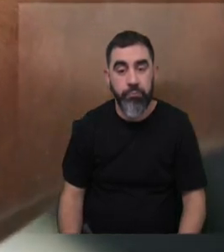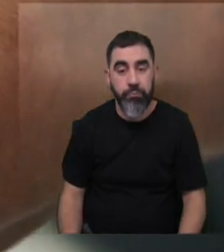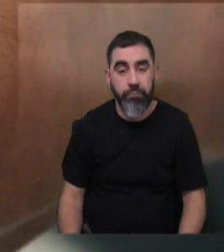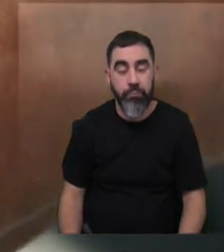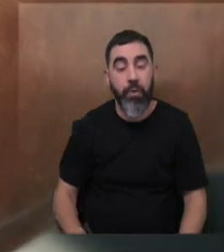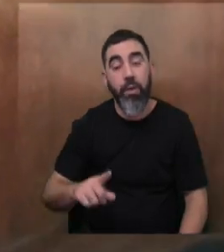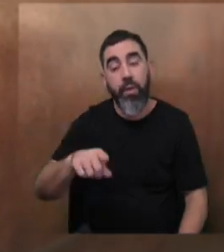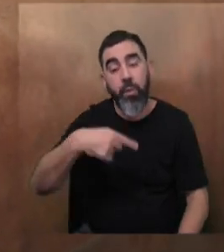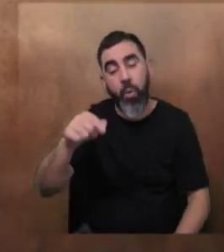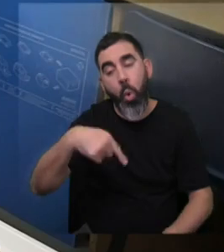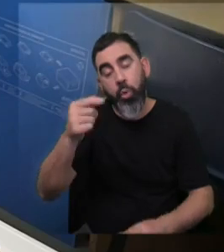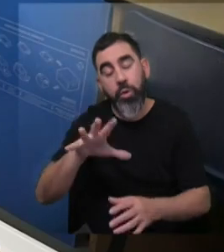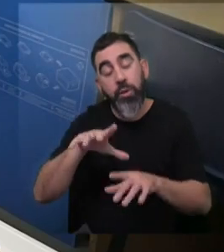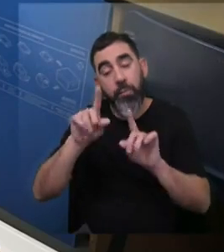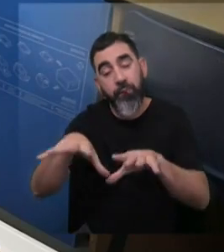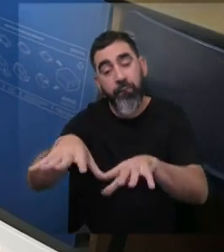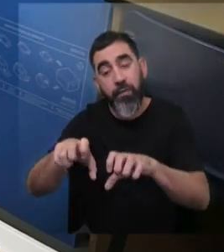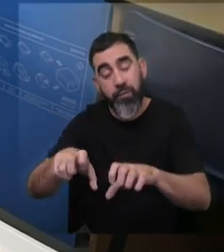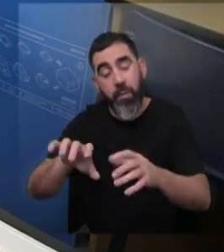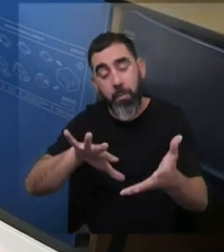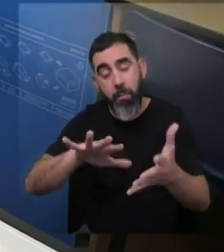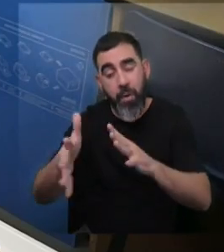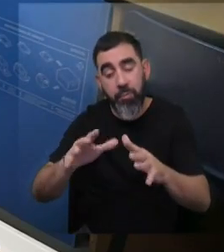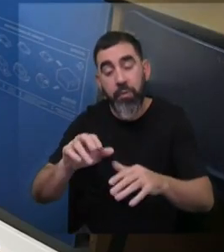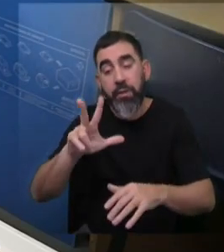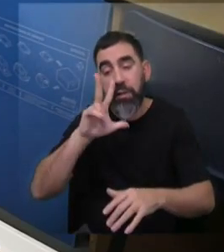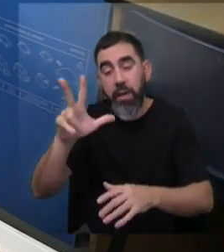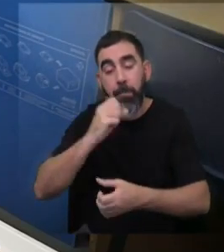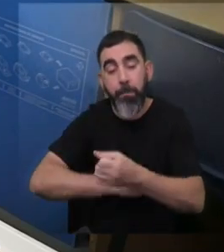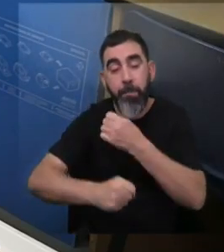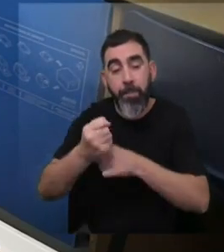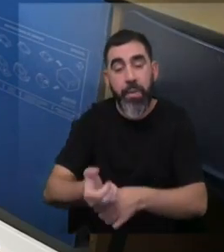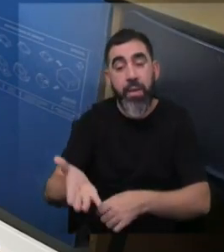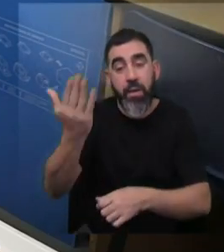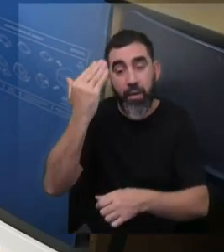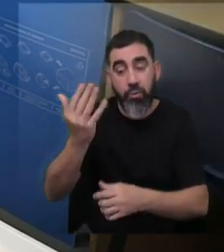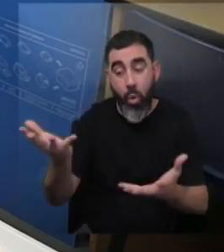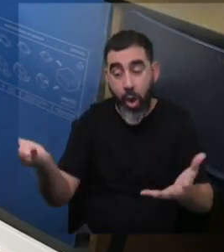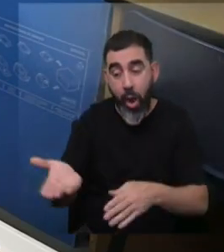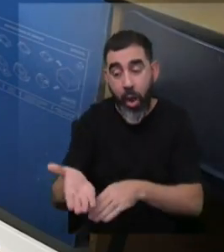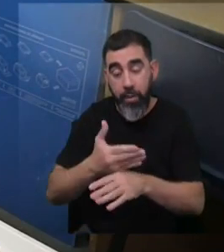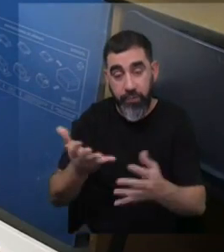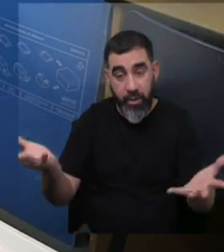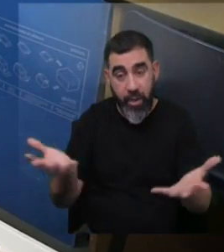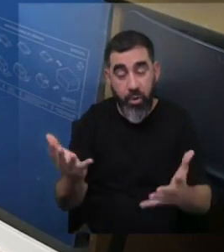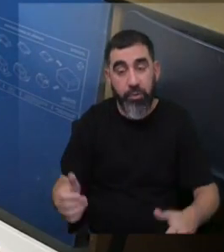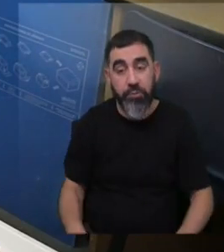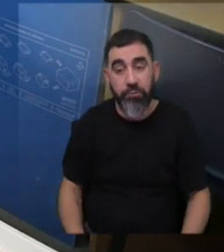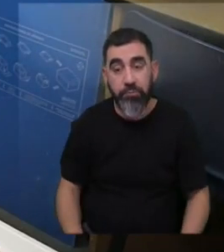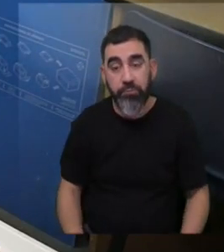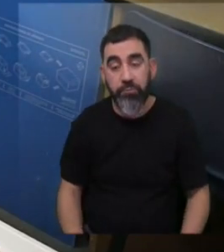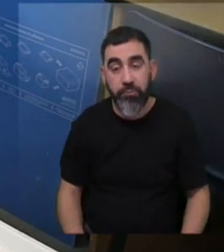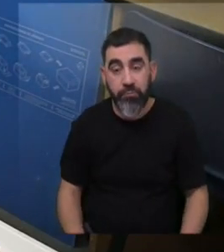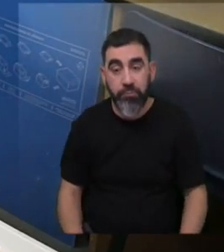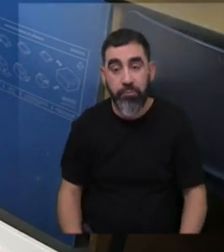luego tenemos otra ocupación de aproximadamente 3.000 años antes del presente, que podría corresponderse